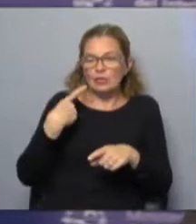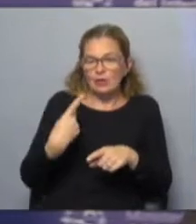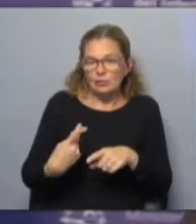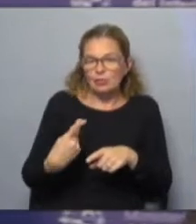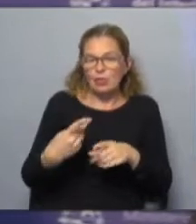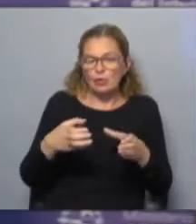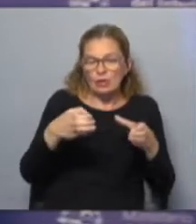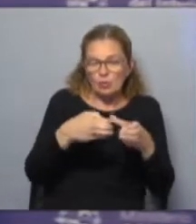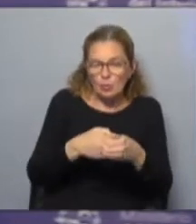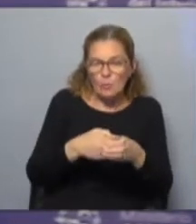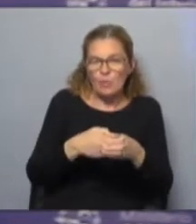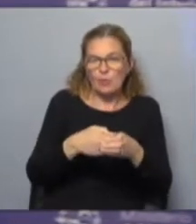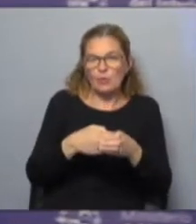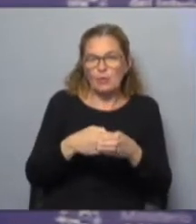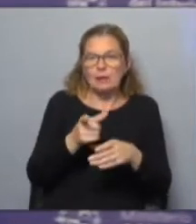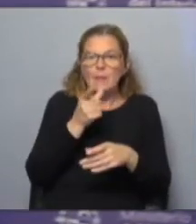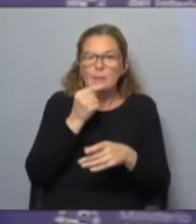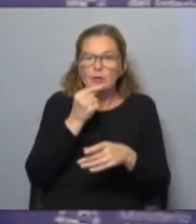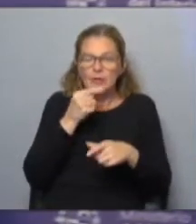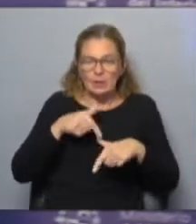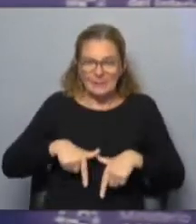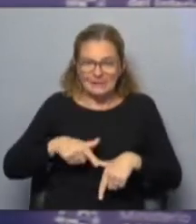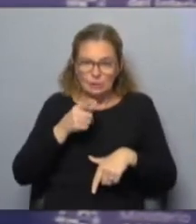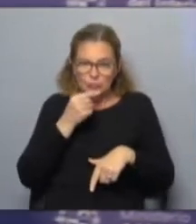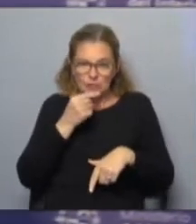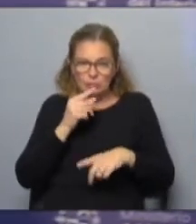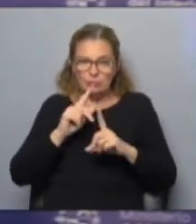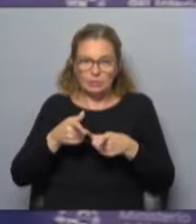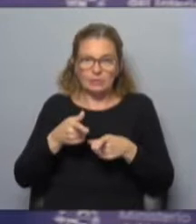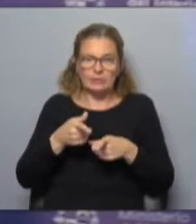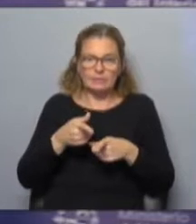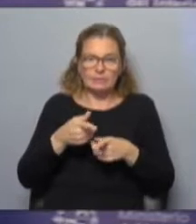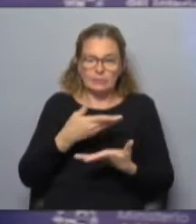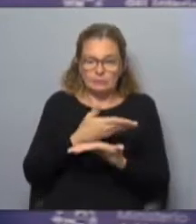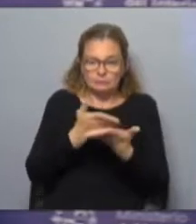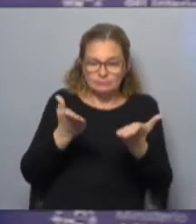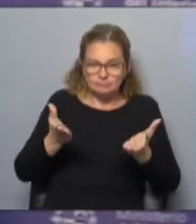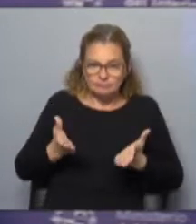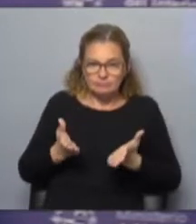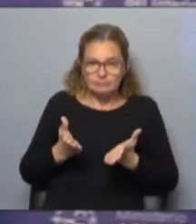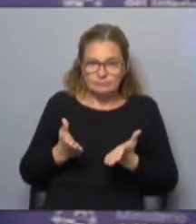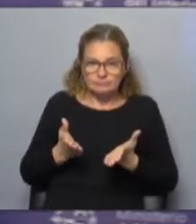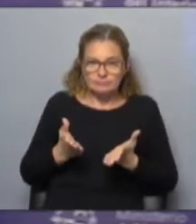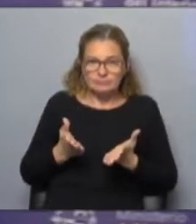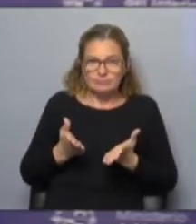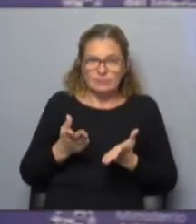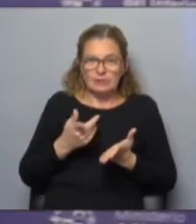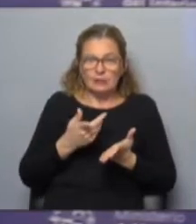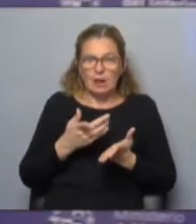gremios y la Policía y el Ministerio del Interior, que debería ser el ABC, a veces no